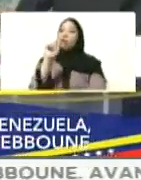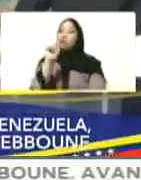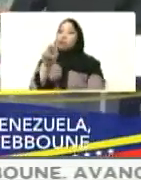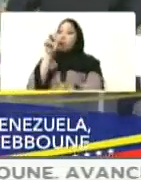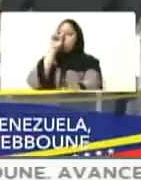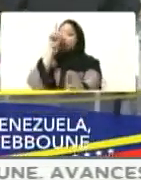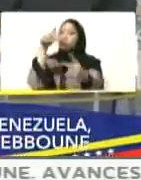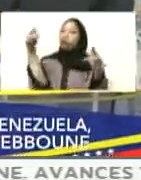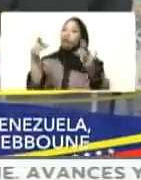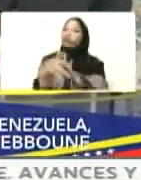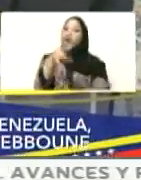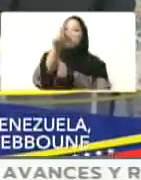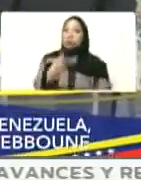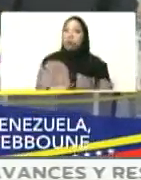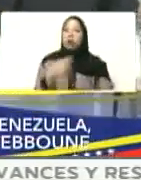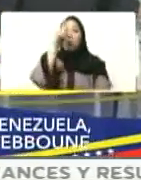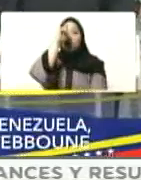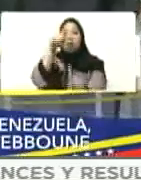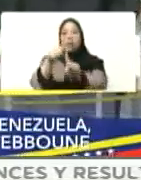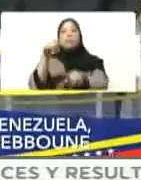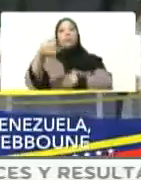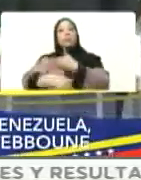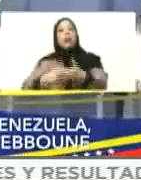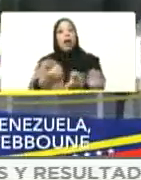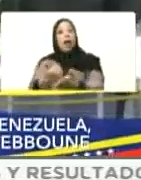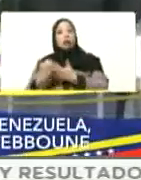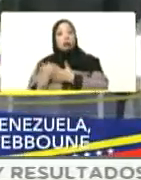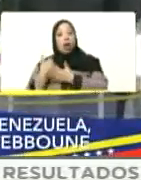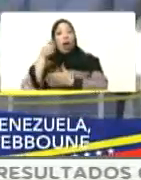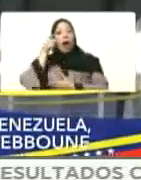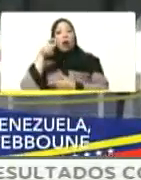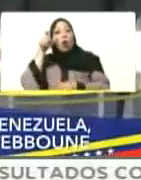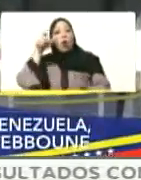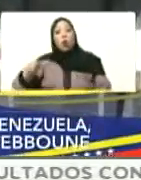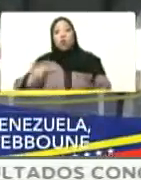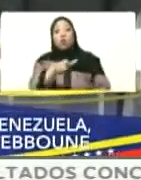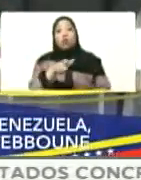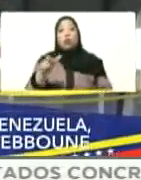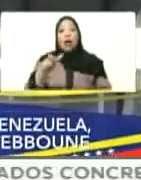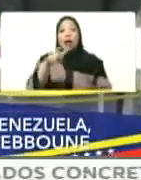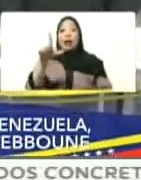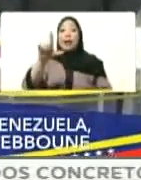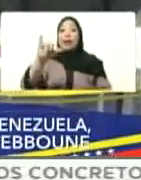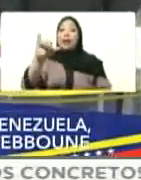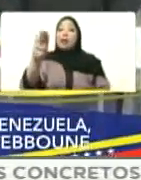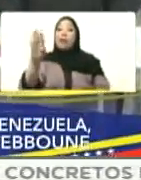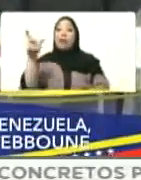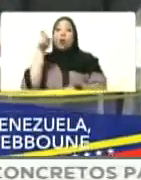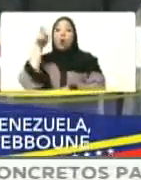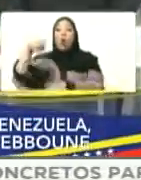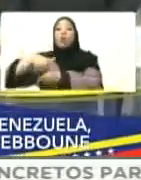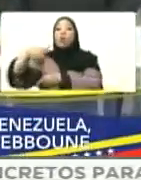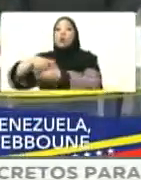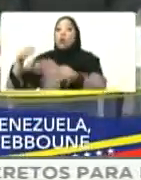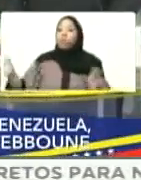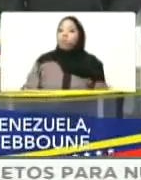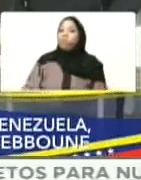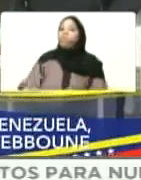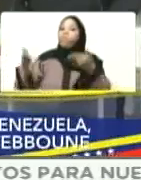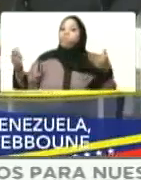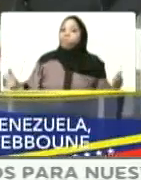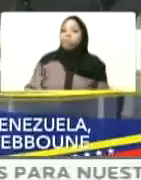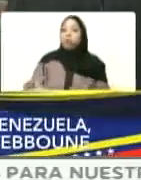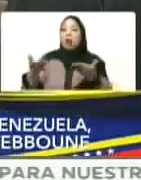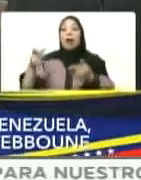en cuanto a lograr e intentar ayudar a nuestros hermanos libios para proceder a elecciones, entonces, la organización de